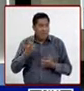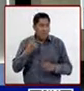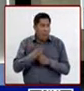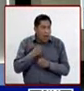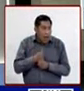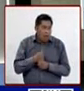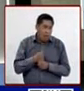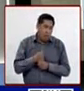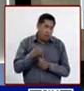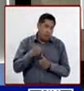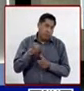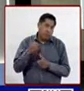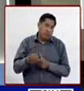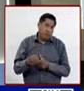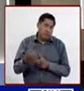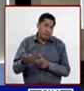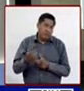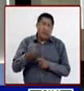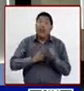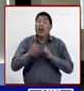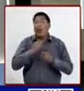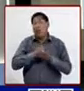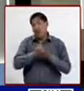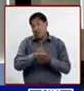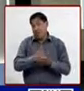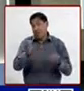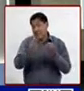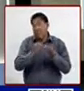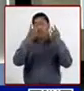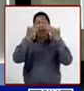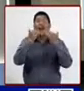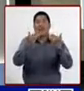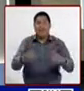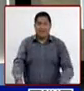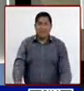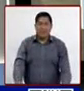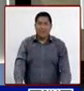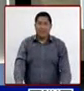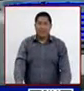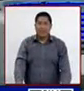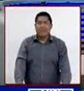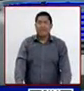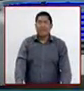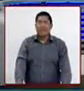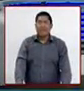de trabajo o quizás algo de ayuda más. Muchas gracias.